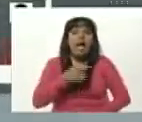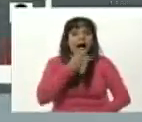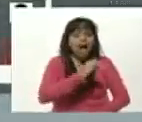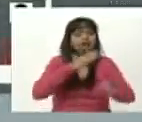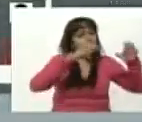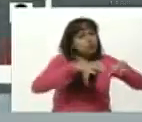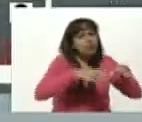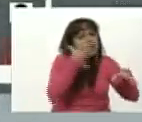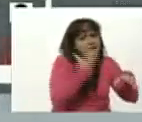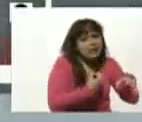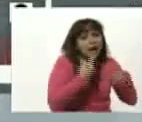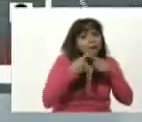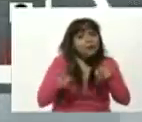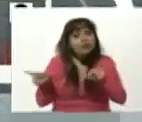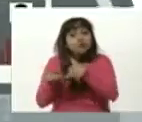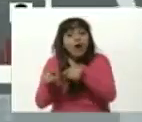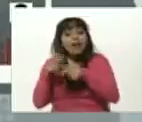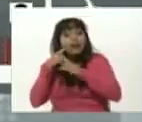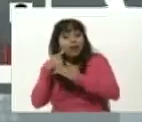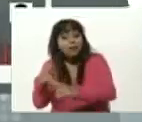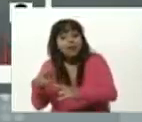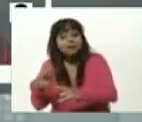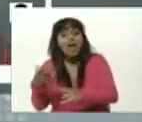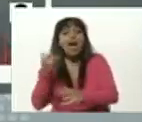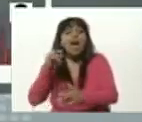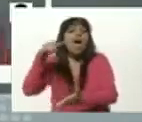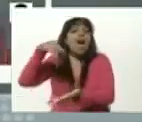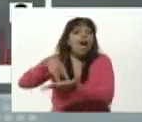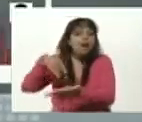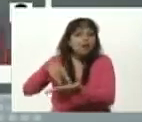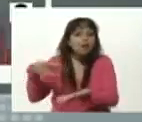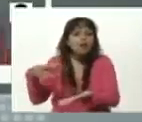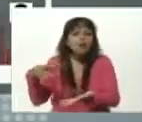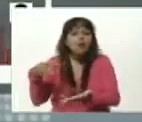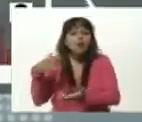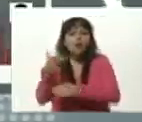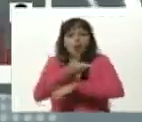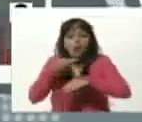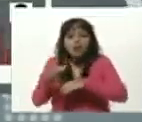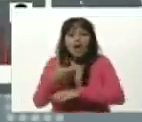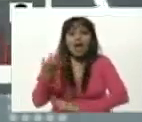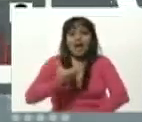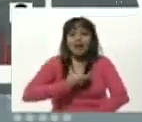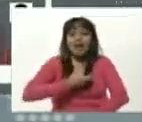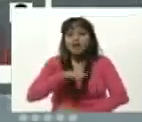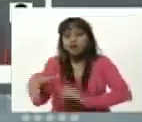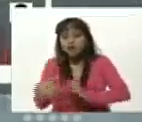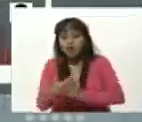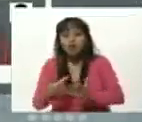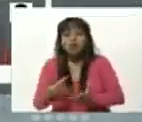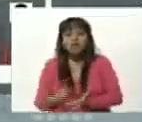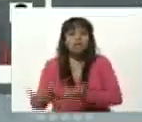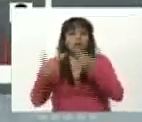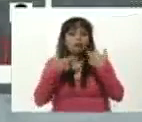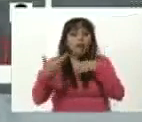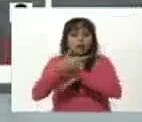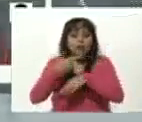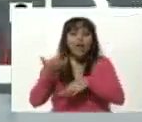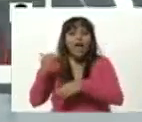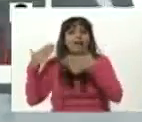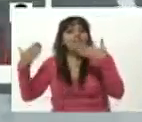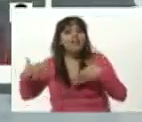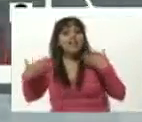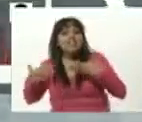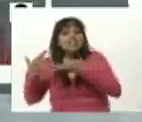pasado, de tener, repito, a su gobernador, a la alcaldesa y a los representantes de nuestro gobierno, a nuestra fuerza de Estado